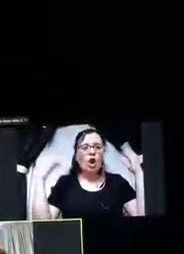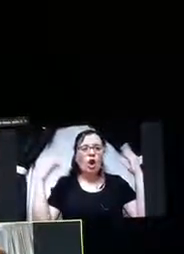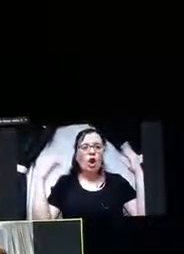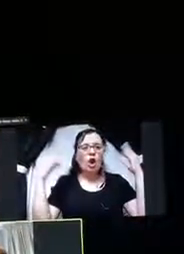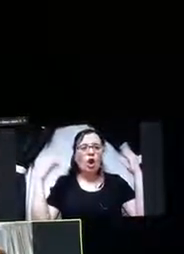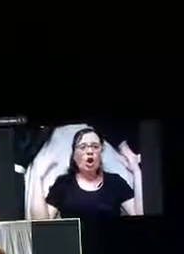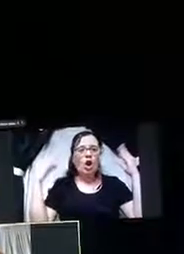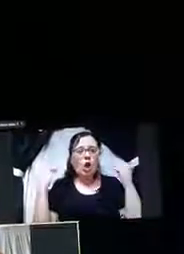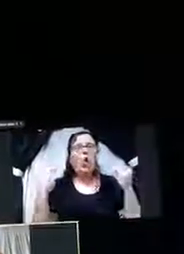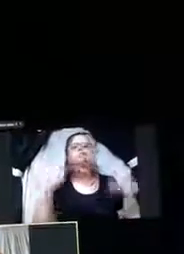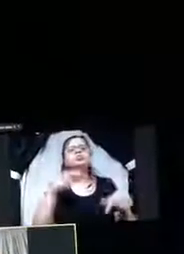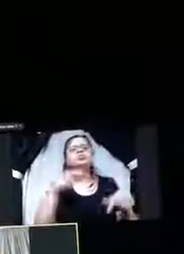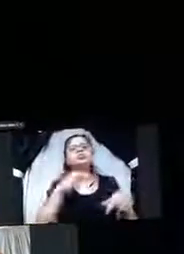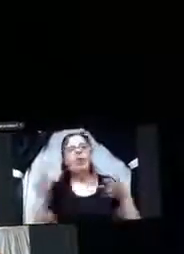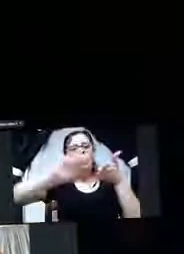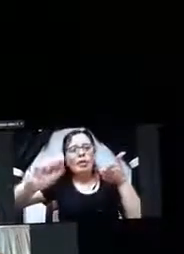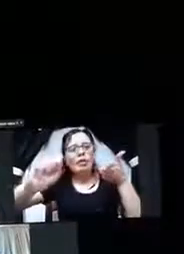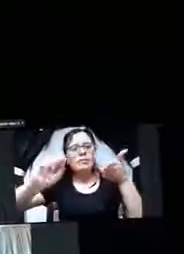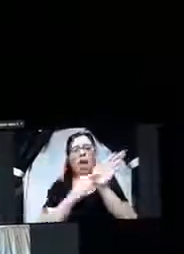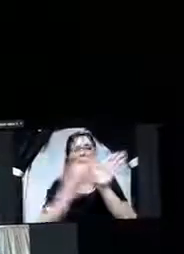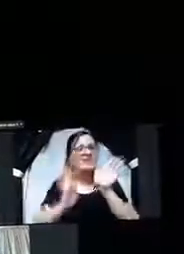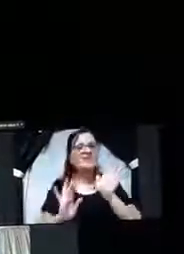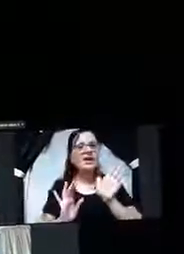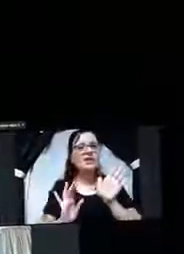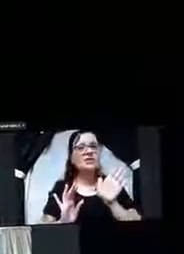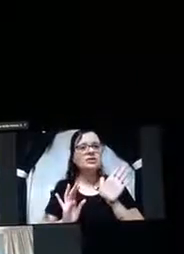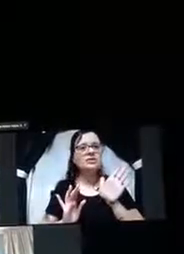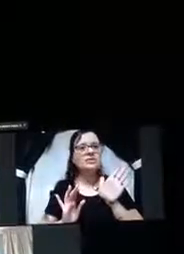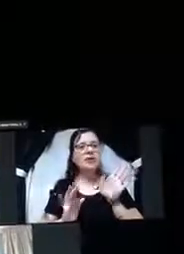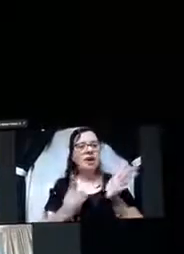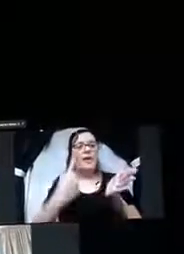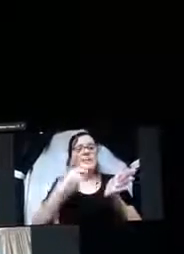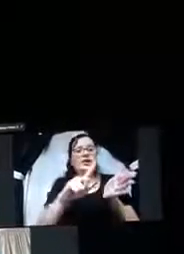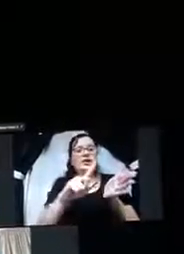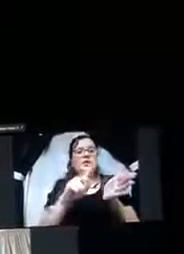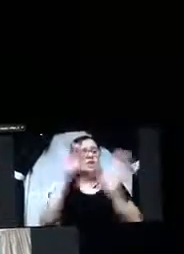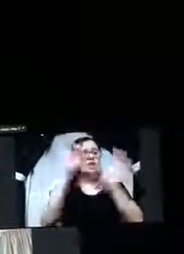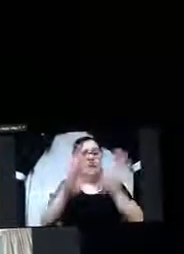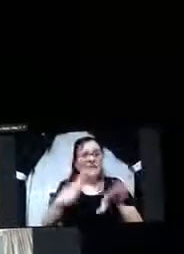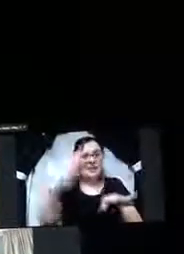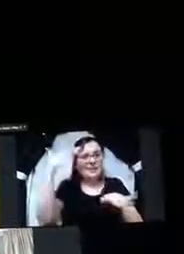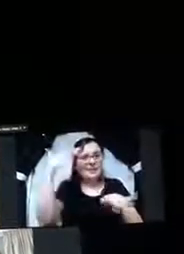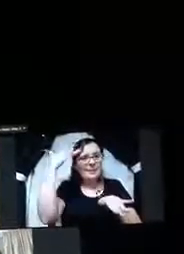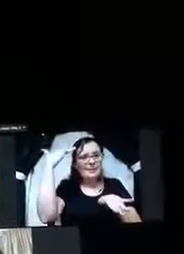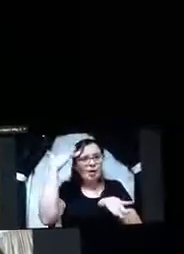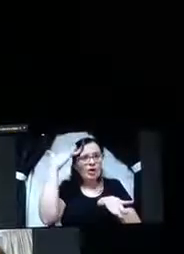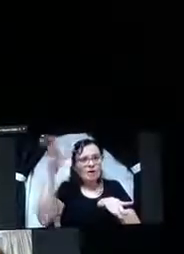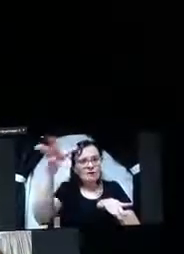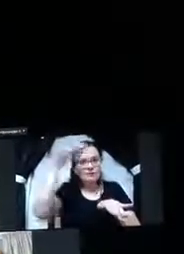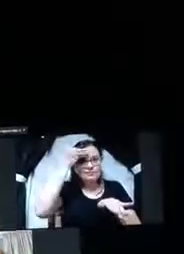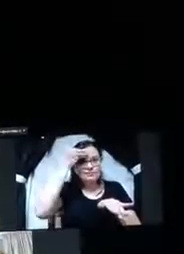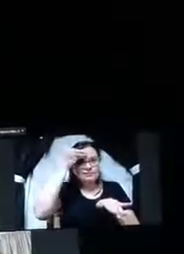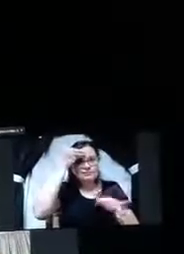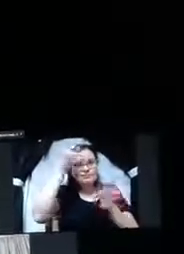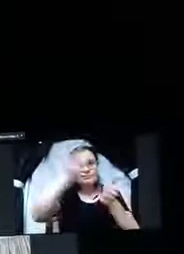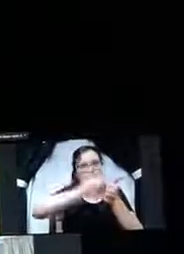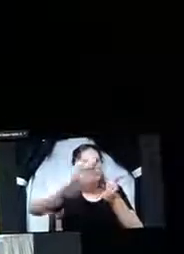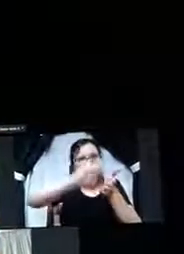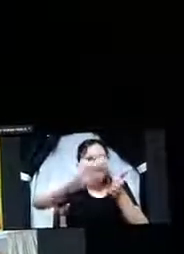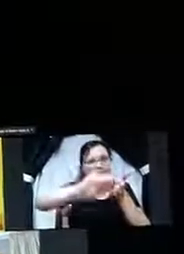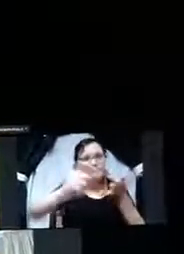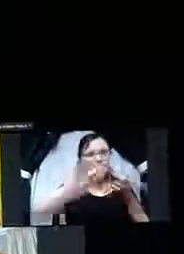puntos suspensivos, ¿no? Claro, eso entonces, lo hablamos por siempre, eso creo que... lo hablamos siempre con vos, sí. que hay un nivel de